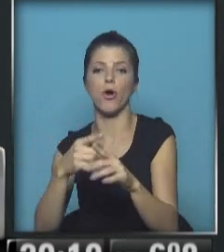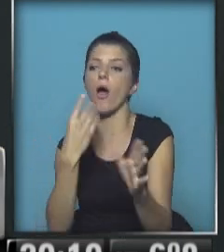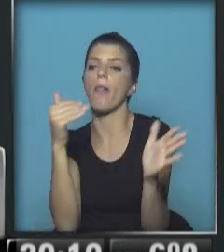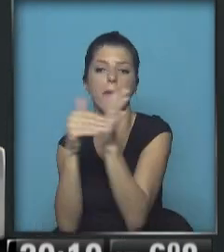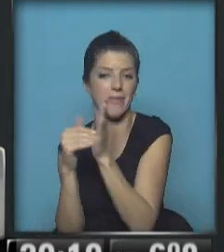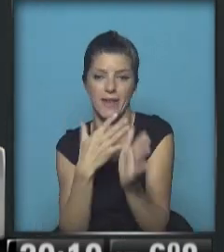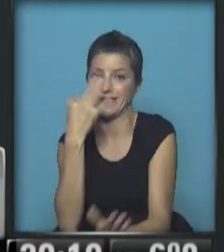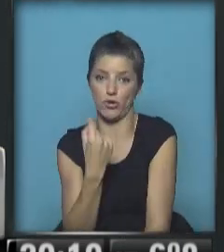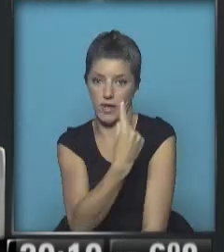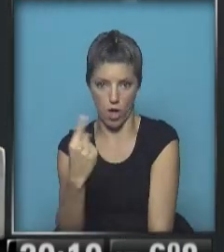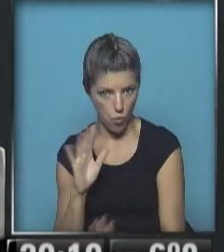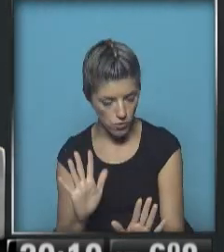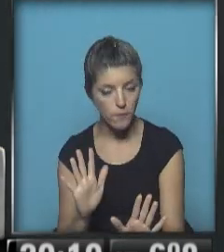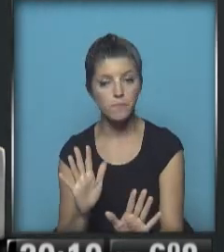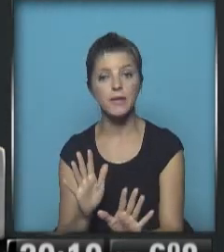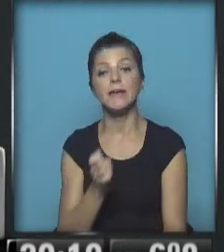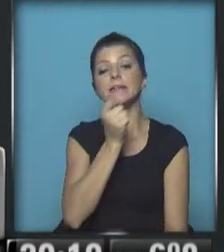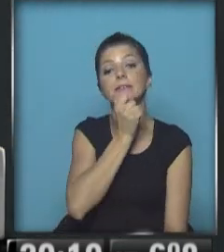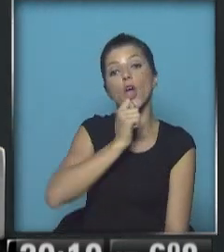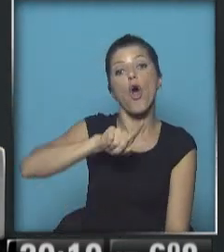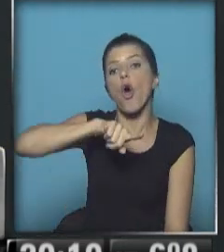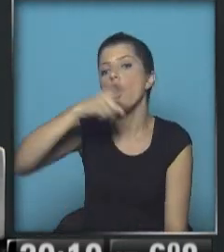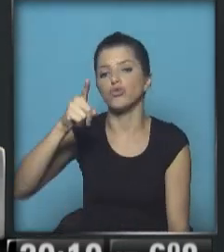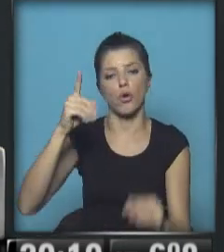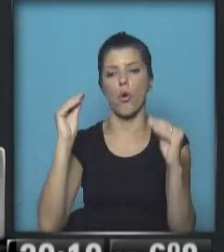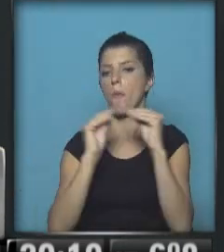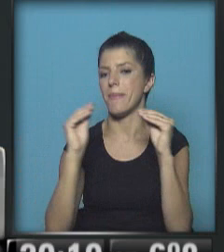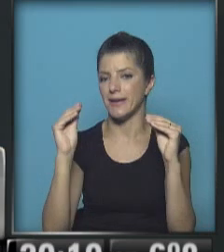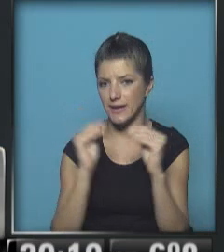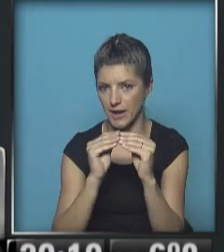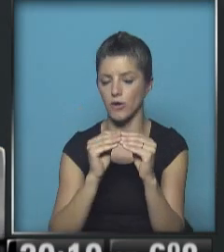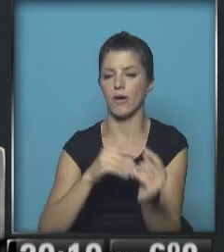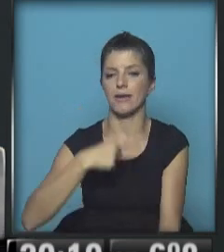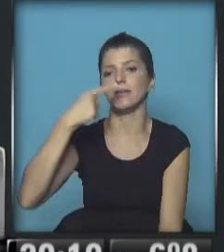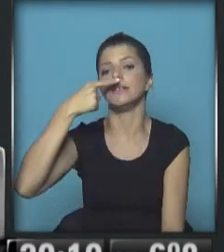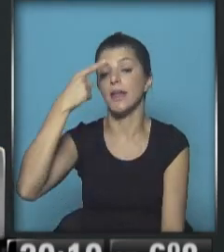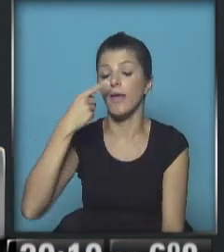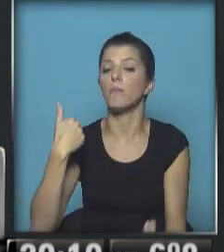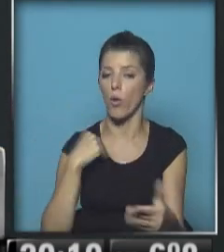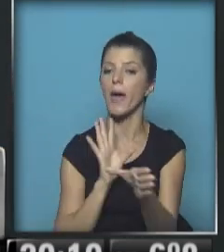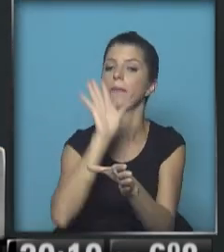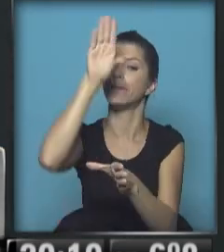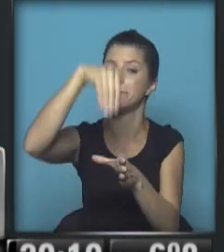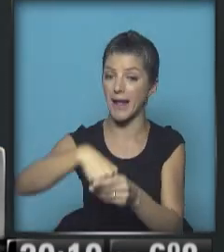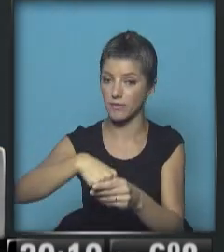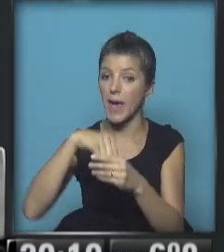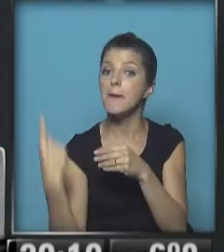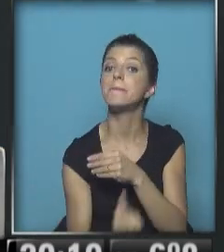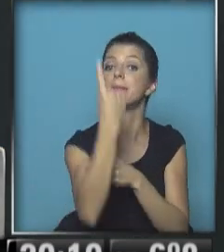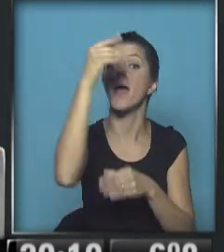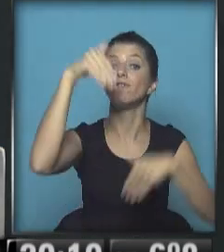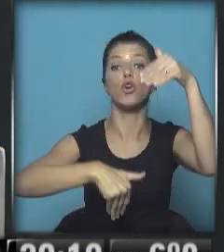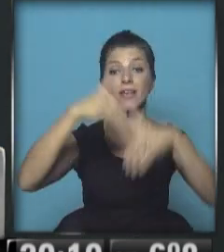llevar a la práctica otro compañero o compañera que tenga interés en participar en la primaria abierta